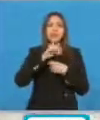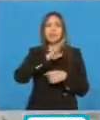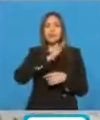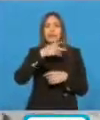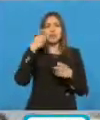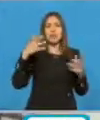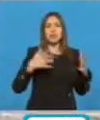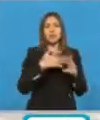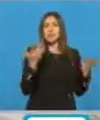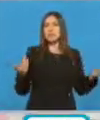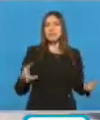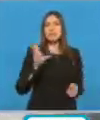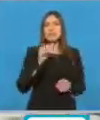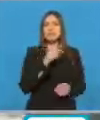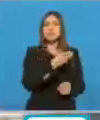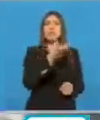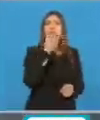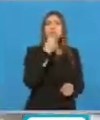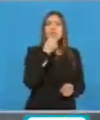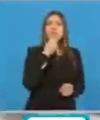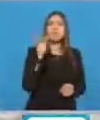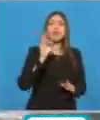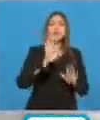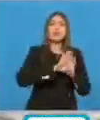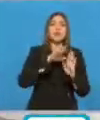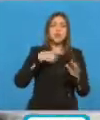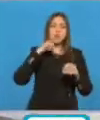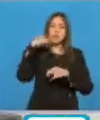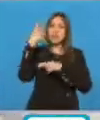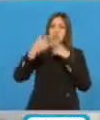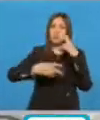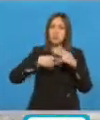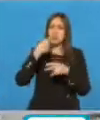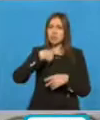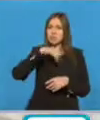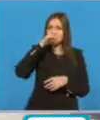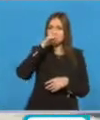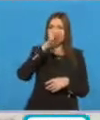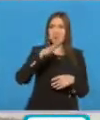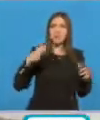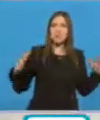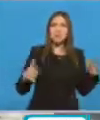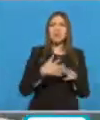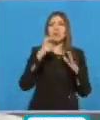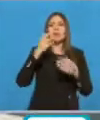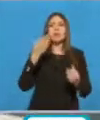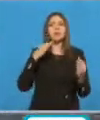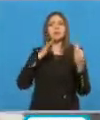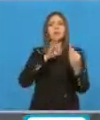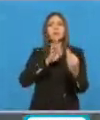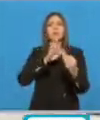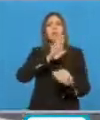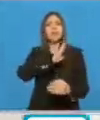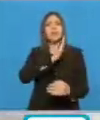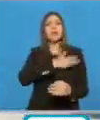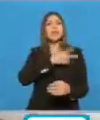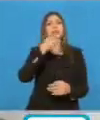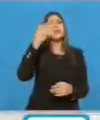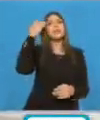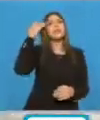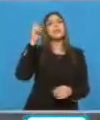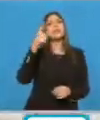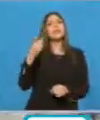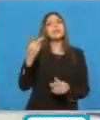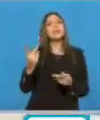No, este sí dijo, ¿saben qué? Yo sí voy y la armo de tos. Y se enfrentó a los españoles y fue cuando la noche triste, tío